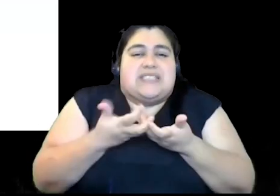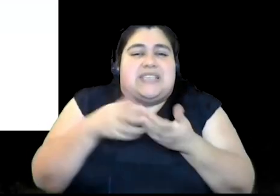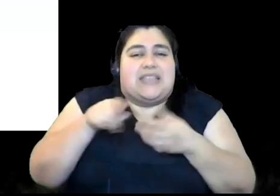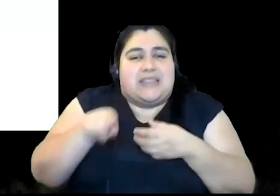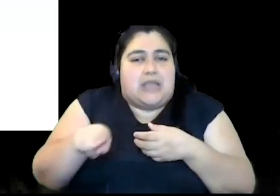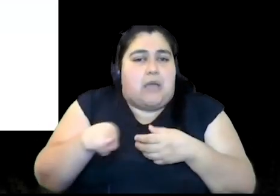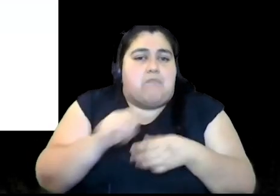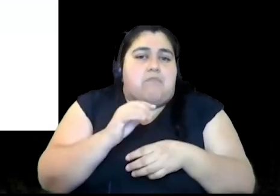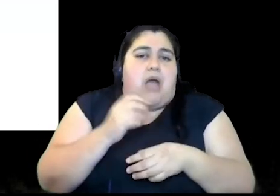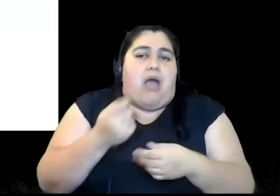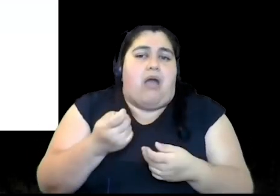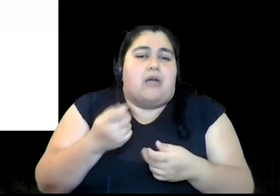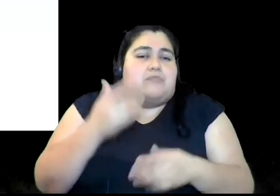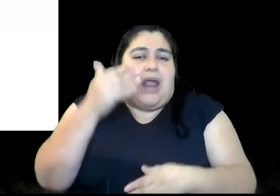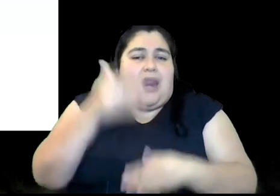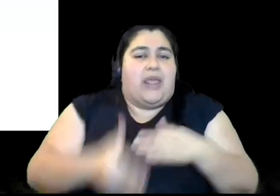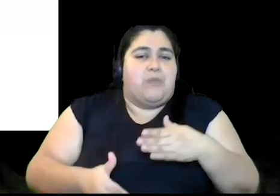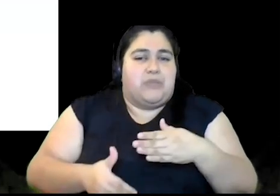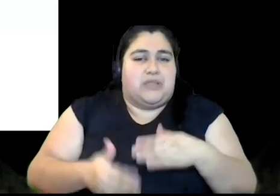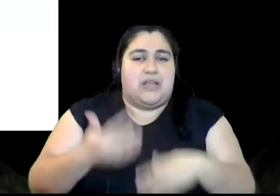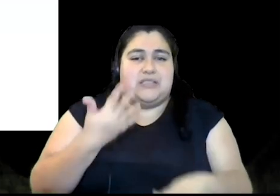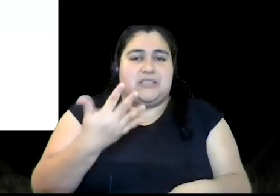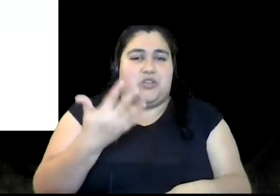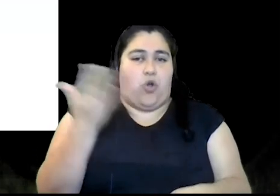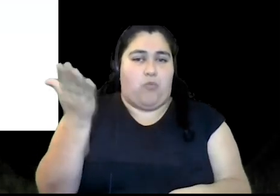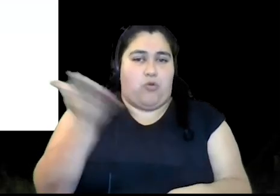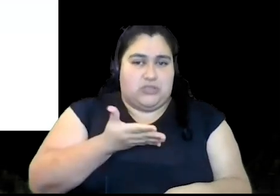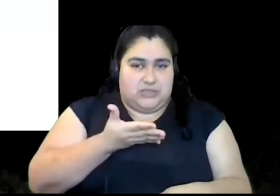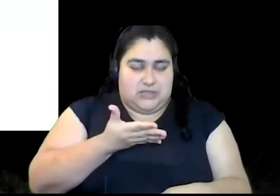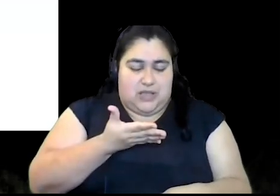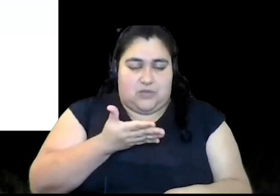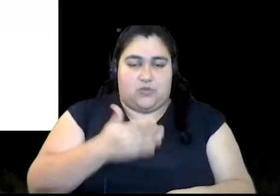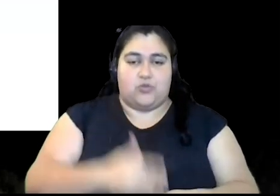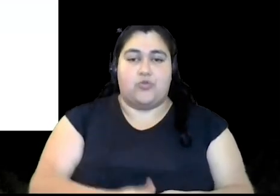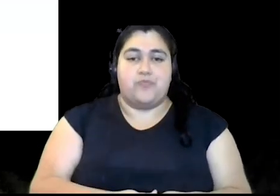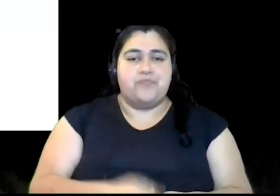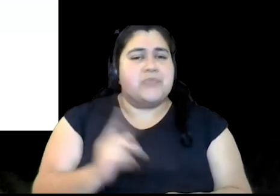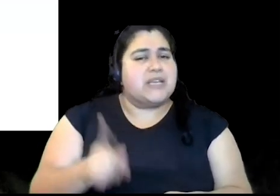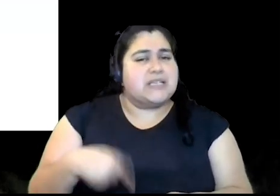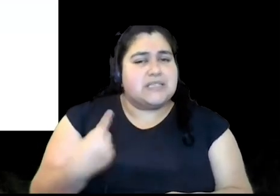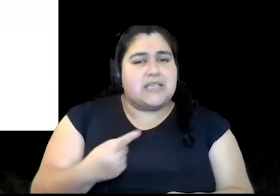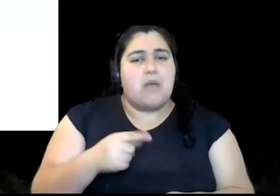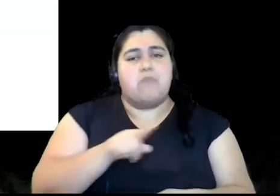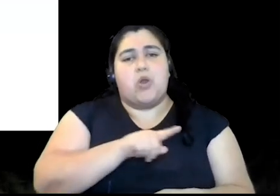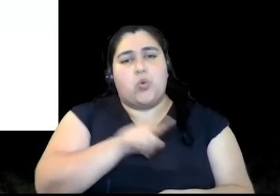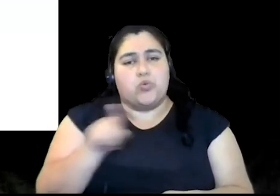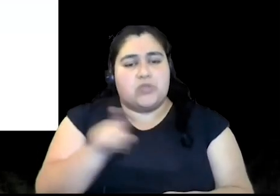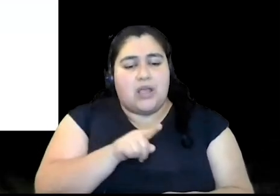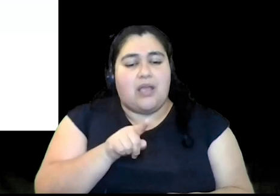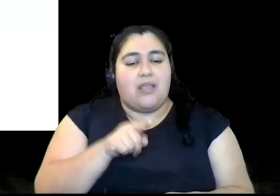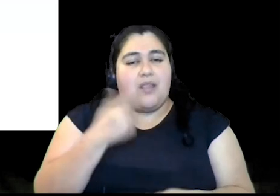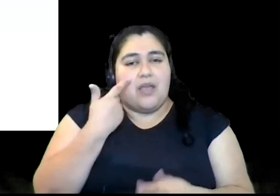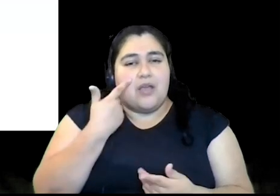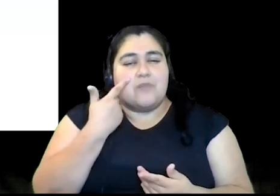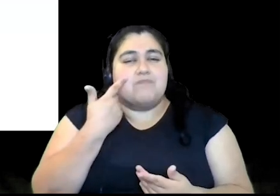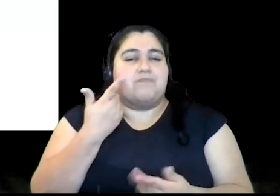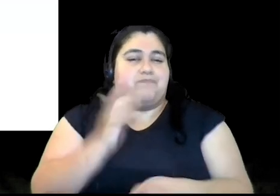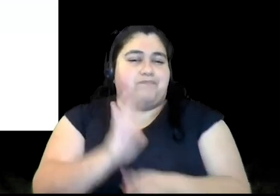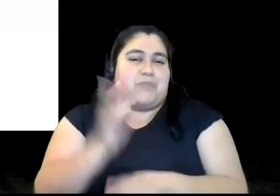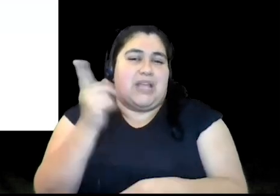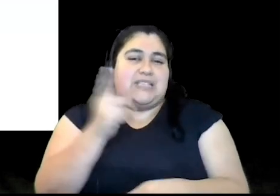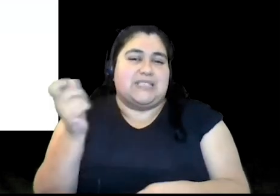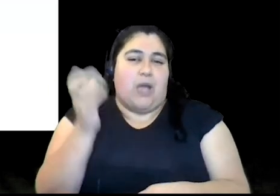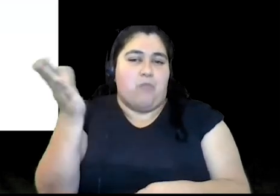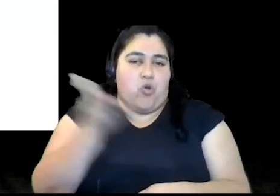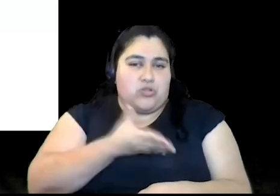me limita al 5% de la ganancia neta. Siempre ustedes van a exteriorizar el